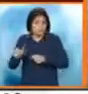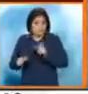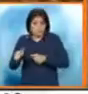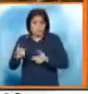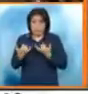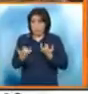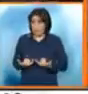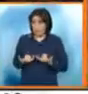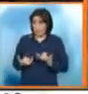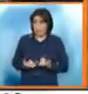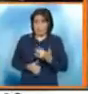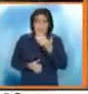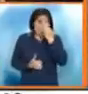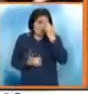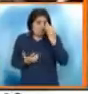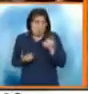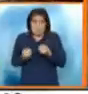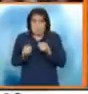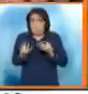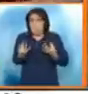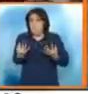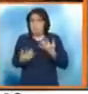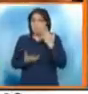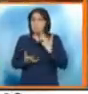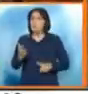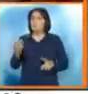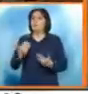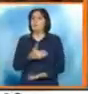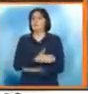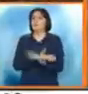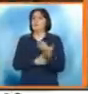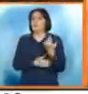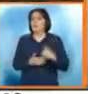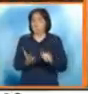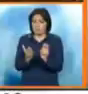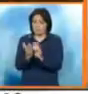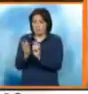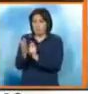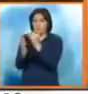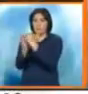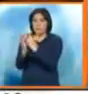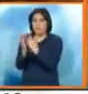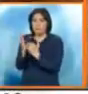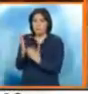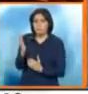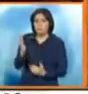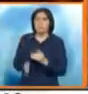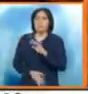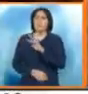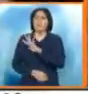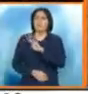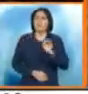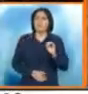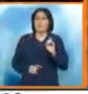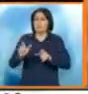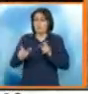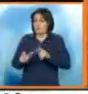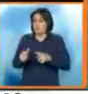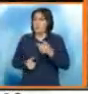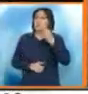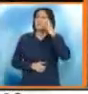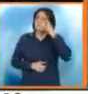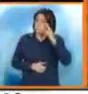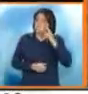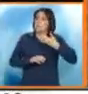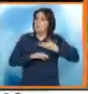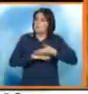hasta el momento todavía no se puede calcular. En lo que va de la mañana han empadronado a 400 personas, pero se prevé que conforme